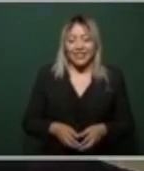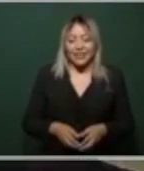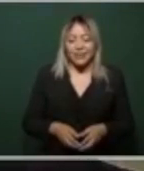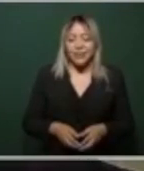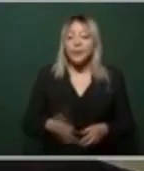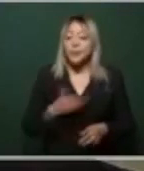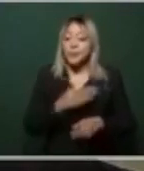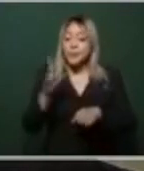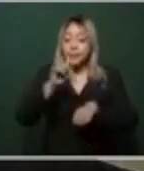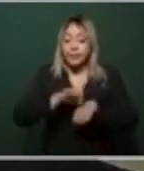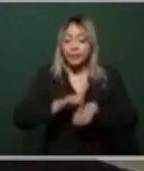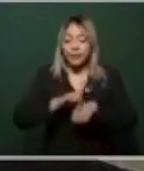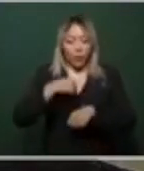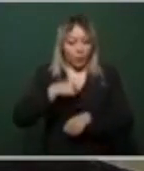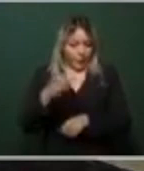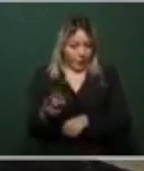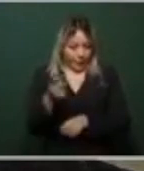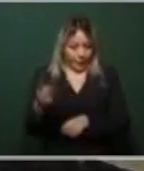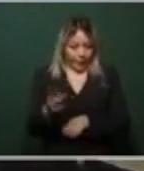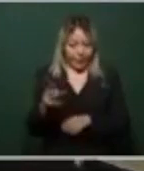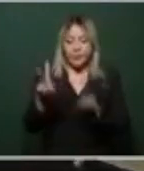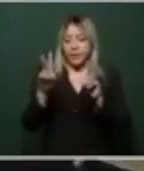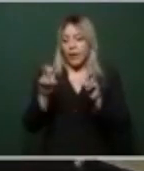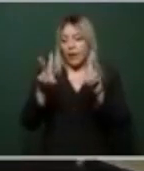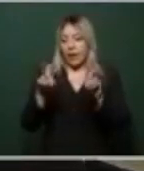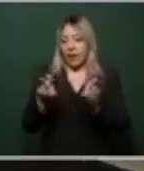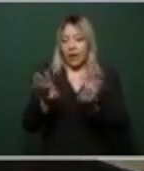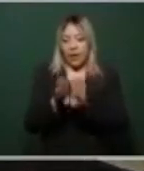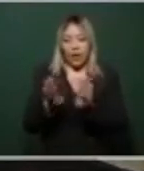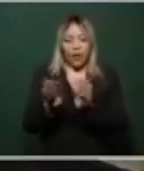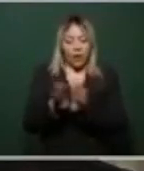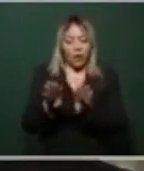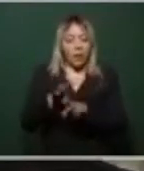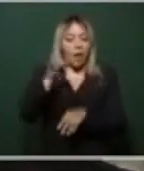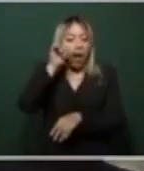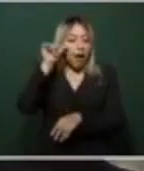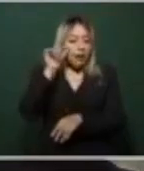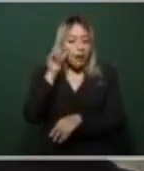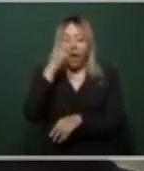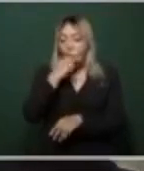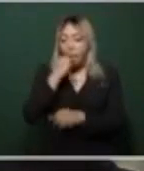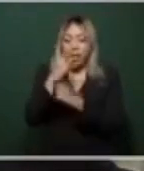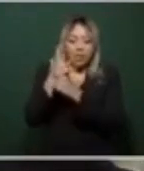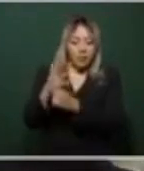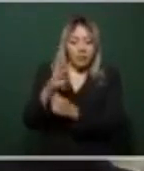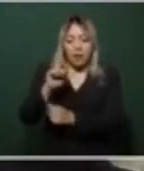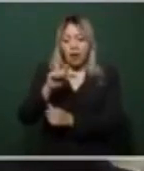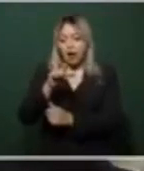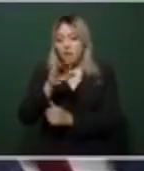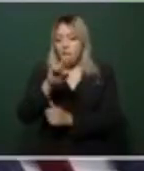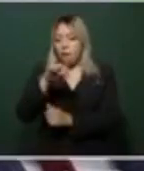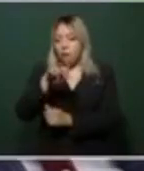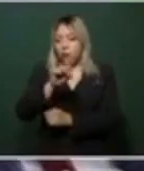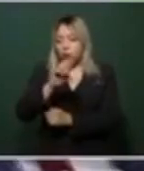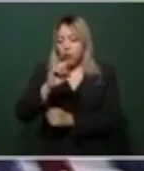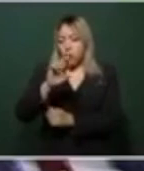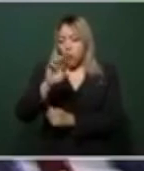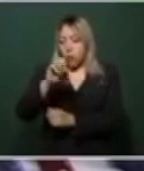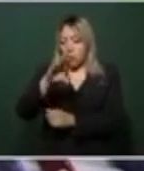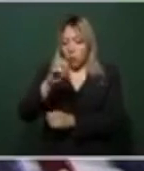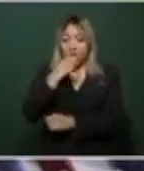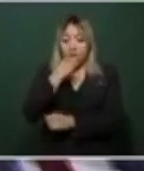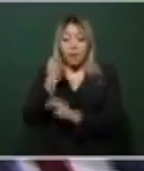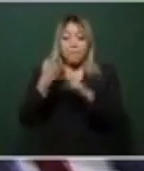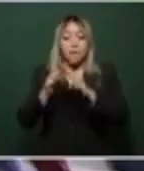Sí, buenos días. Mi pregunta sería en torno a la declaración de ayer de Alfonso Romo. Él hablaba de que en el primer trimestre la economía de México